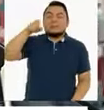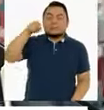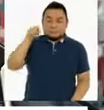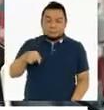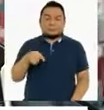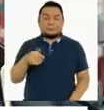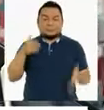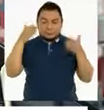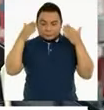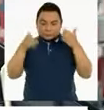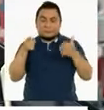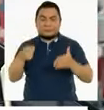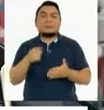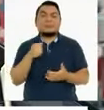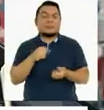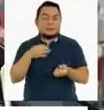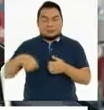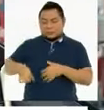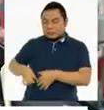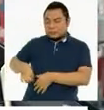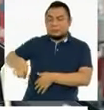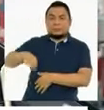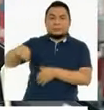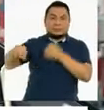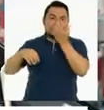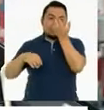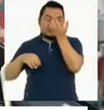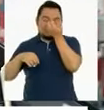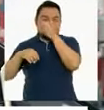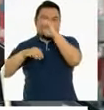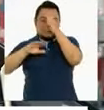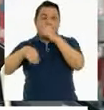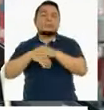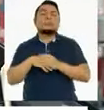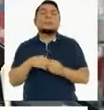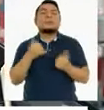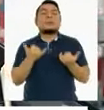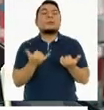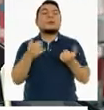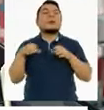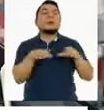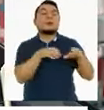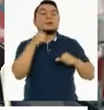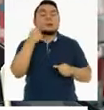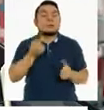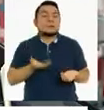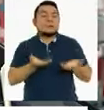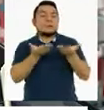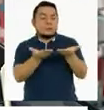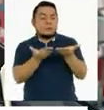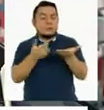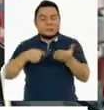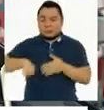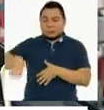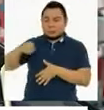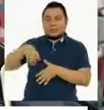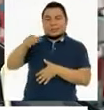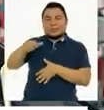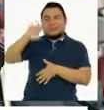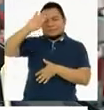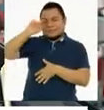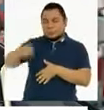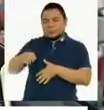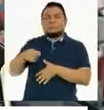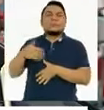este tratamiento de hemodiálisis. Y lo que estamos haciendo es asegurarnos que estas